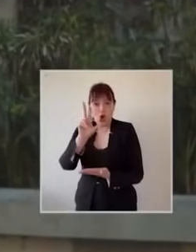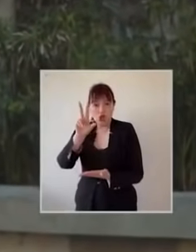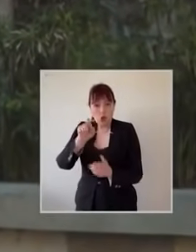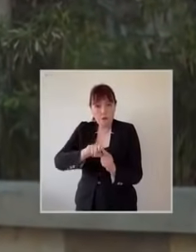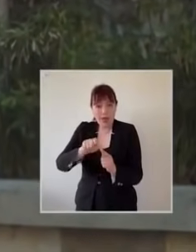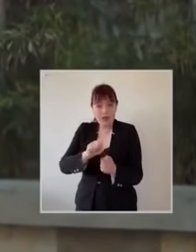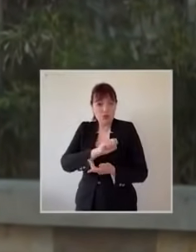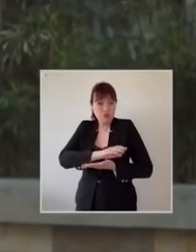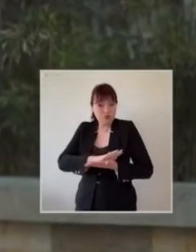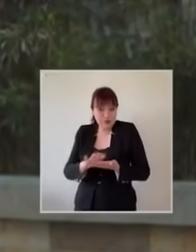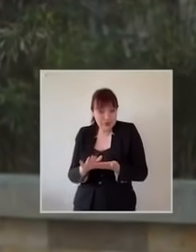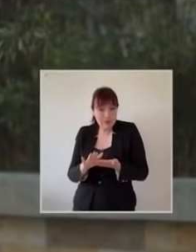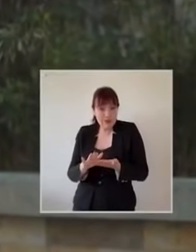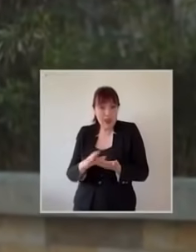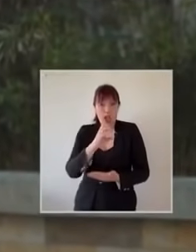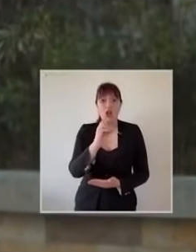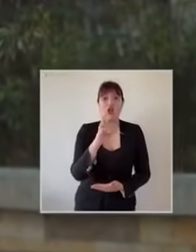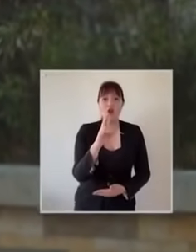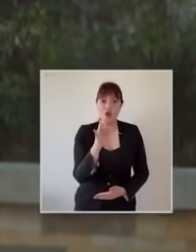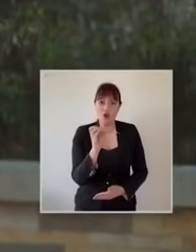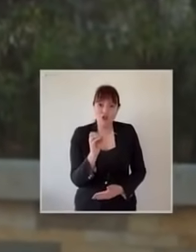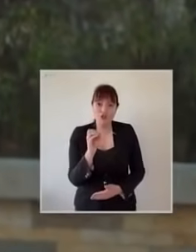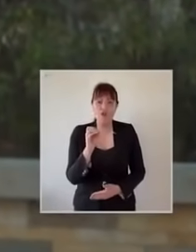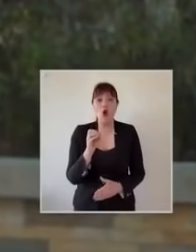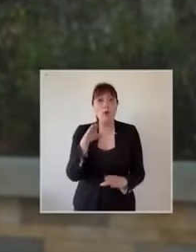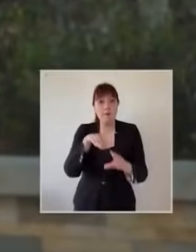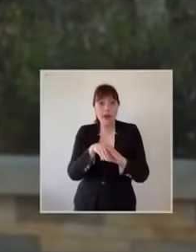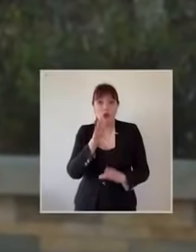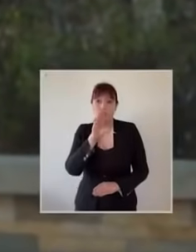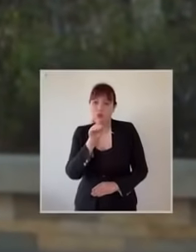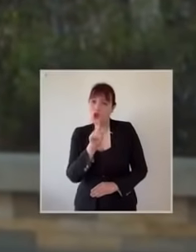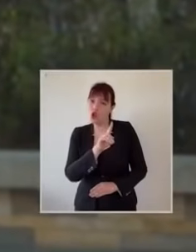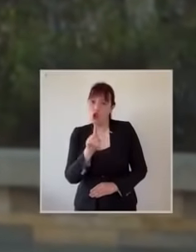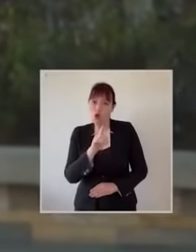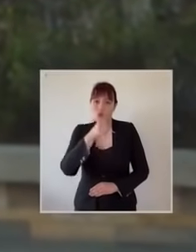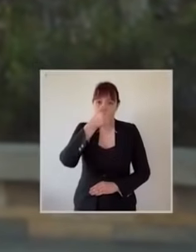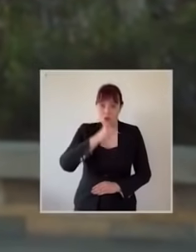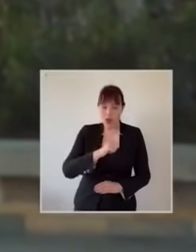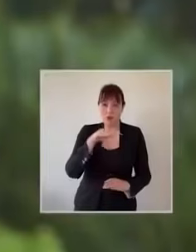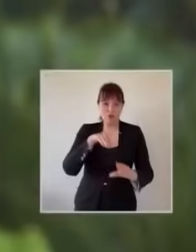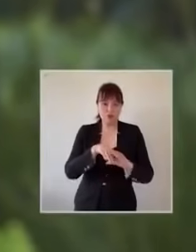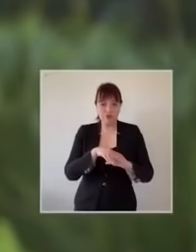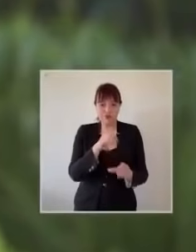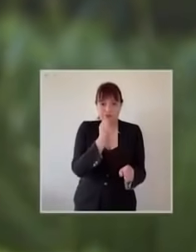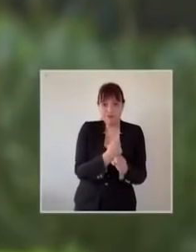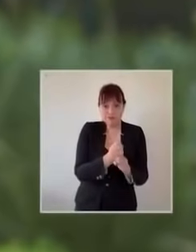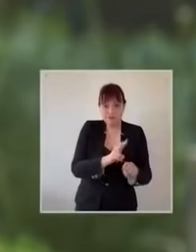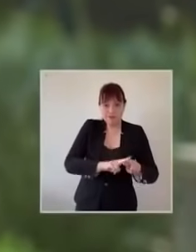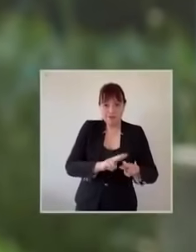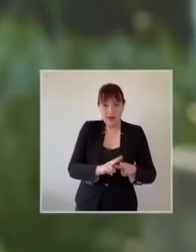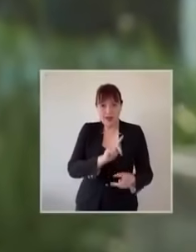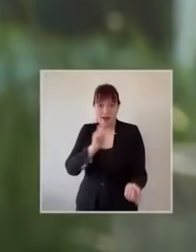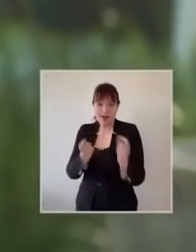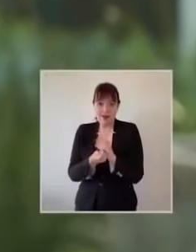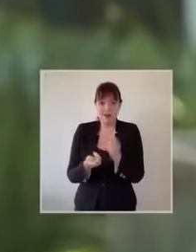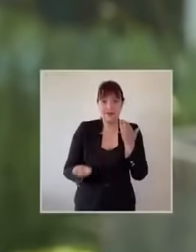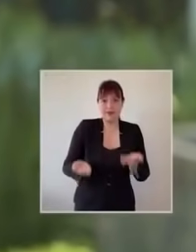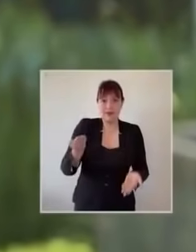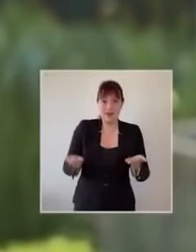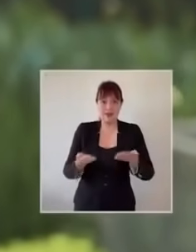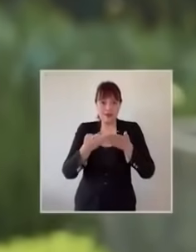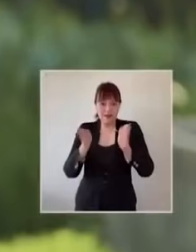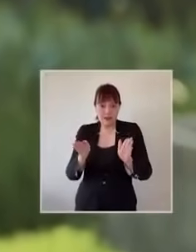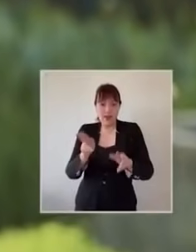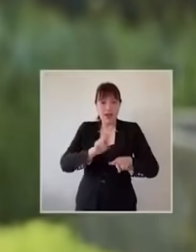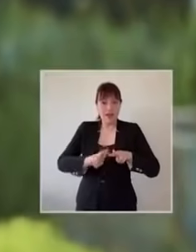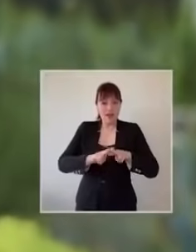gracia. A través de Corfo, Banco Estado, sin banca privada, para que creen puestos, pega. El cambio es un equilibrio para que